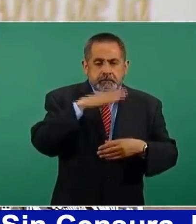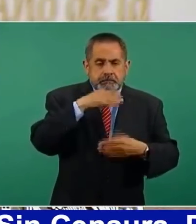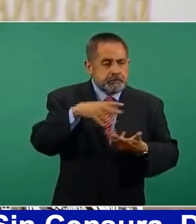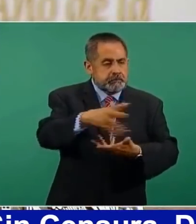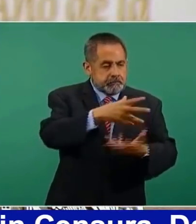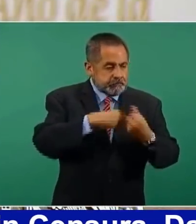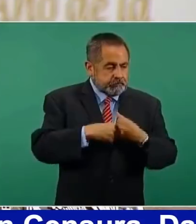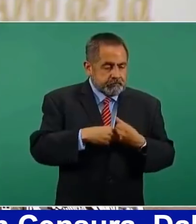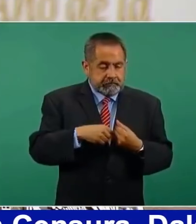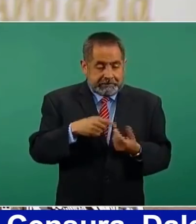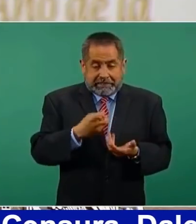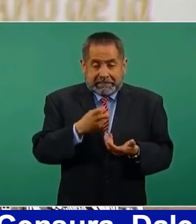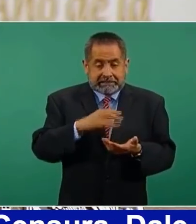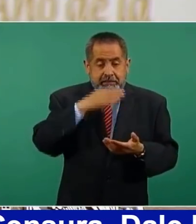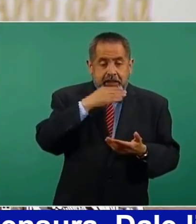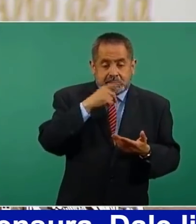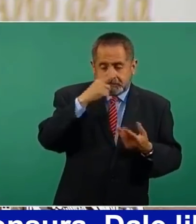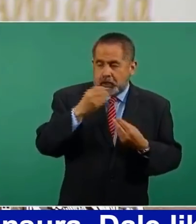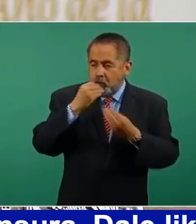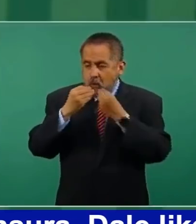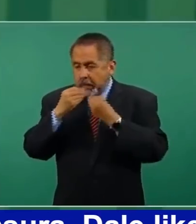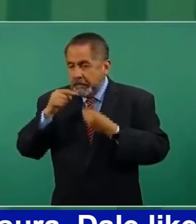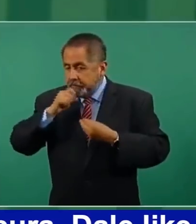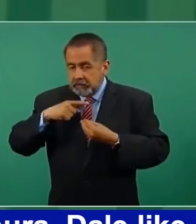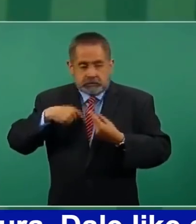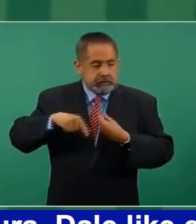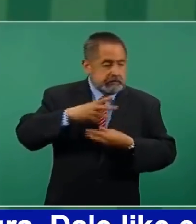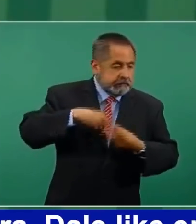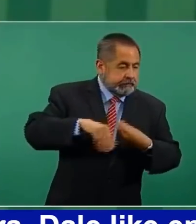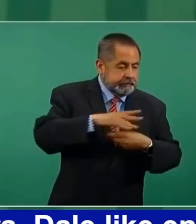y no alcanzaba, y ahora